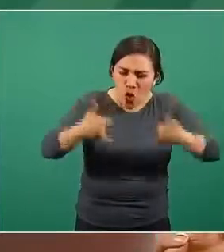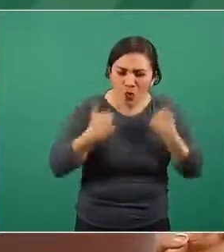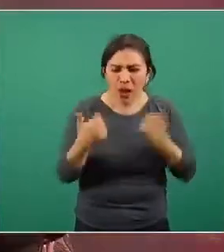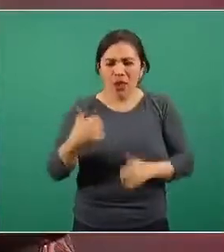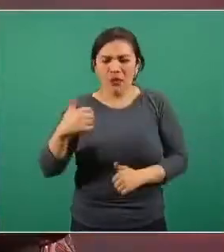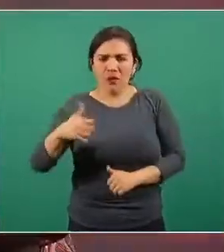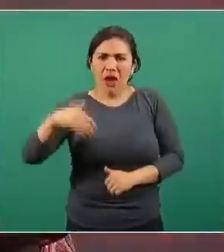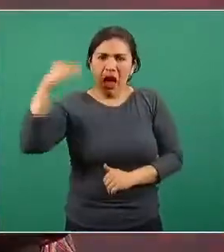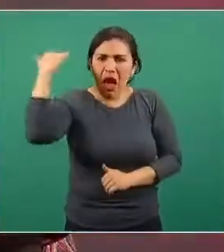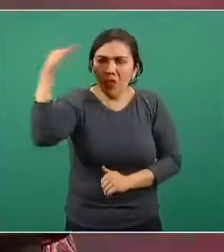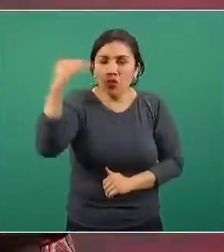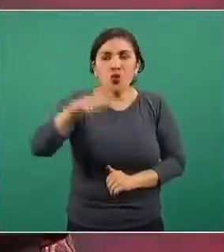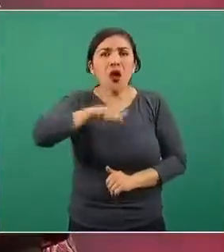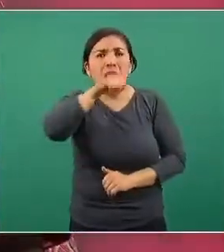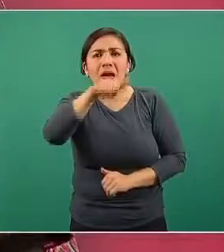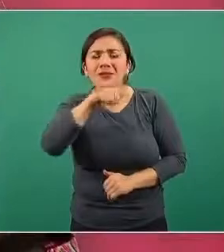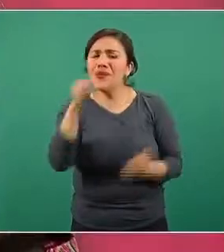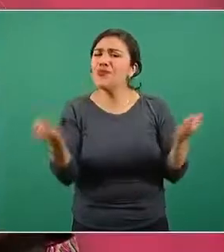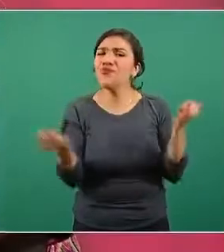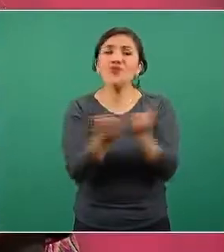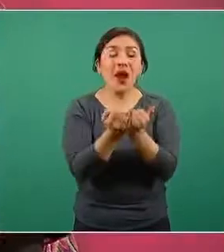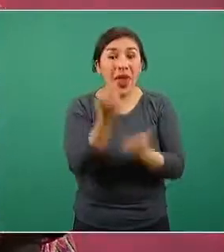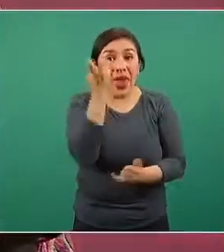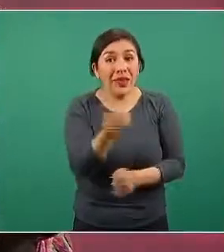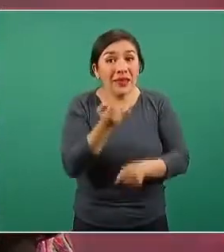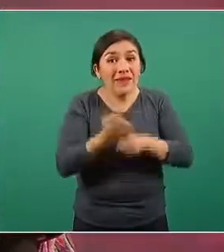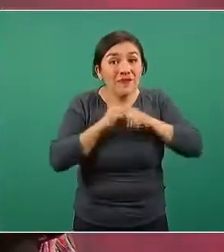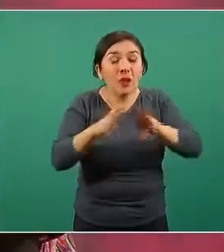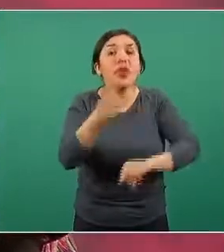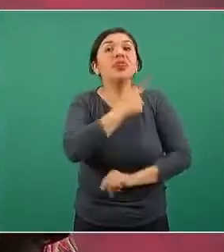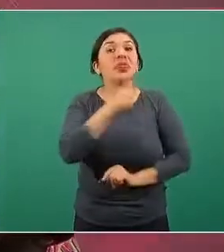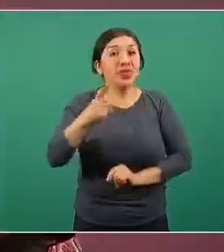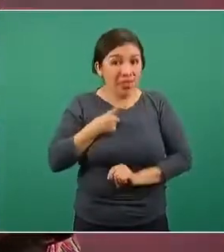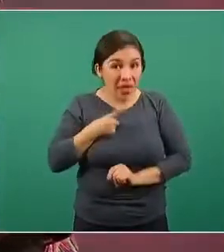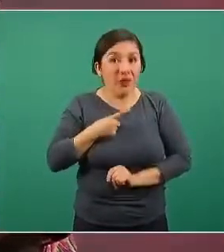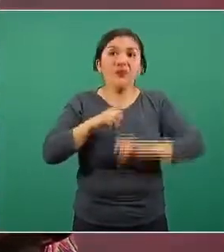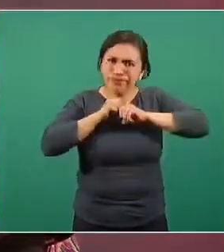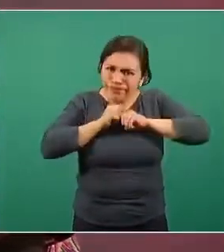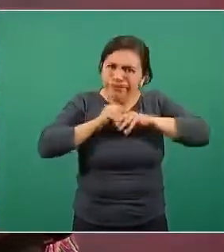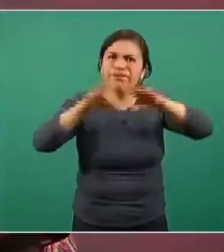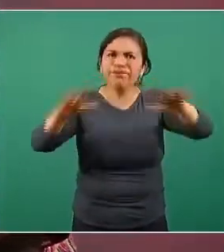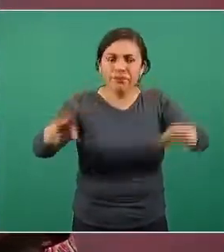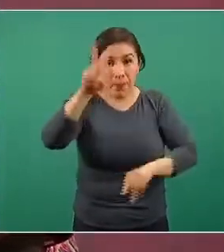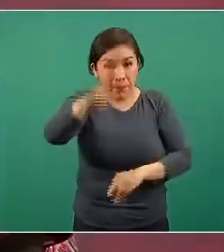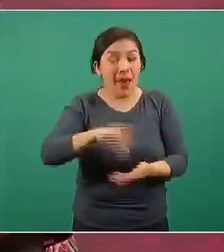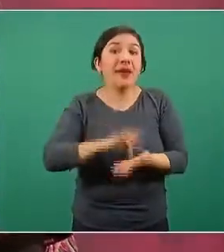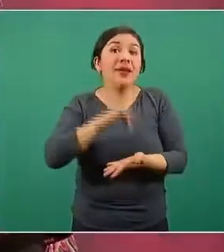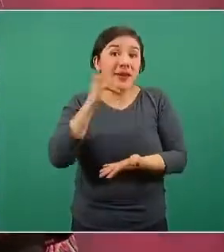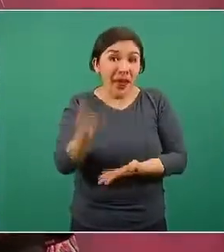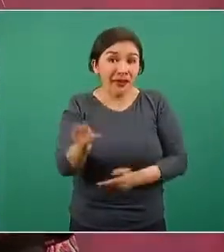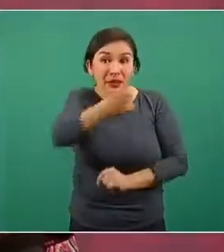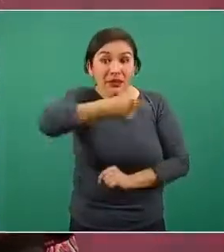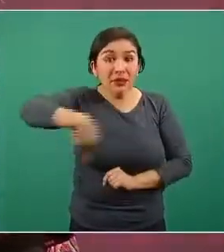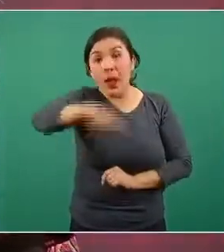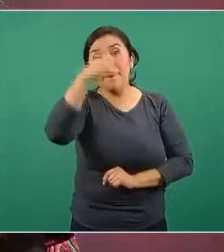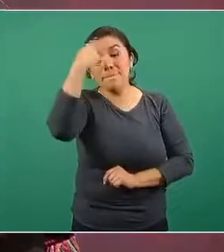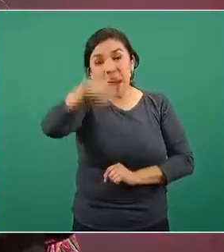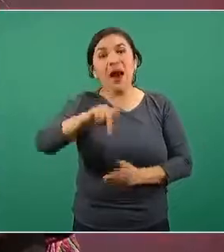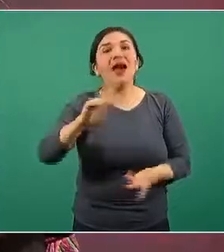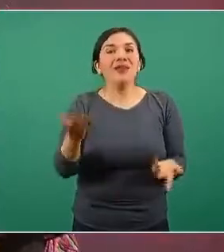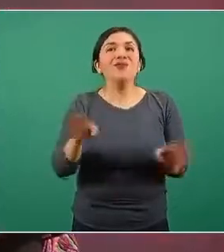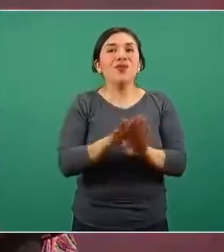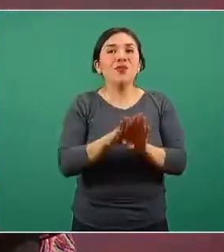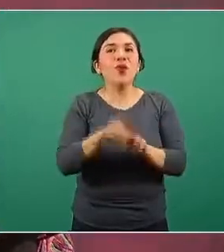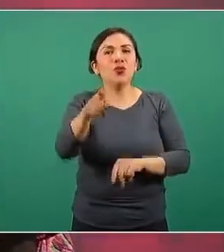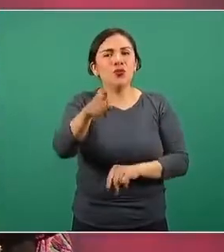mayores. Entonces, esta información debe de ser transmitida y les agradecemos pues nuevamente